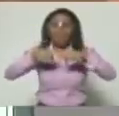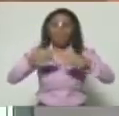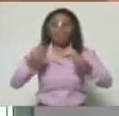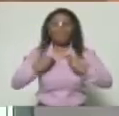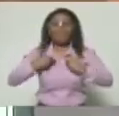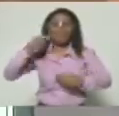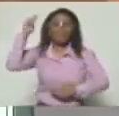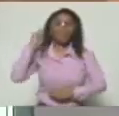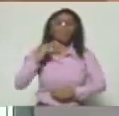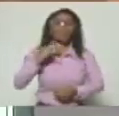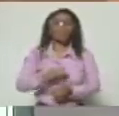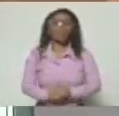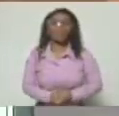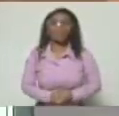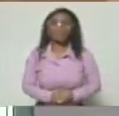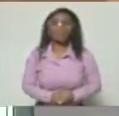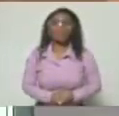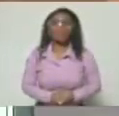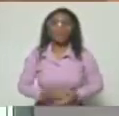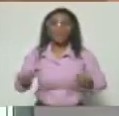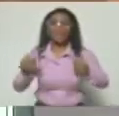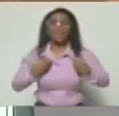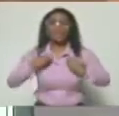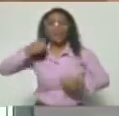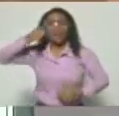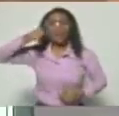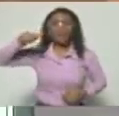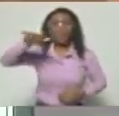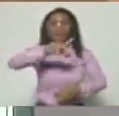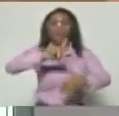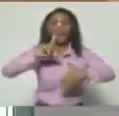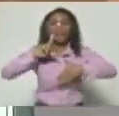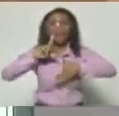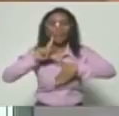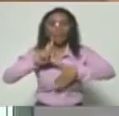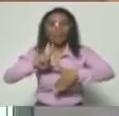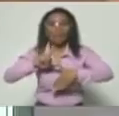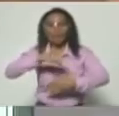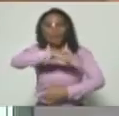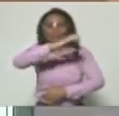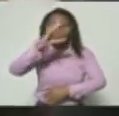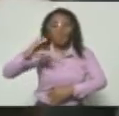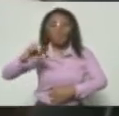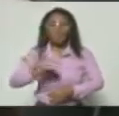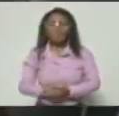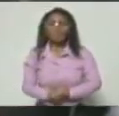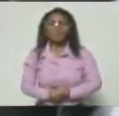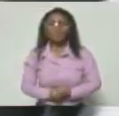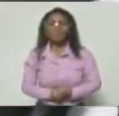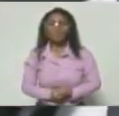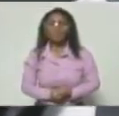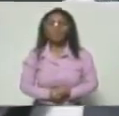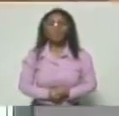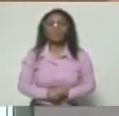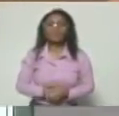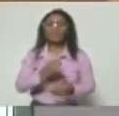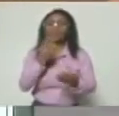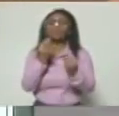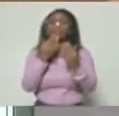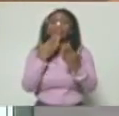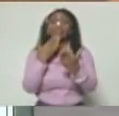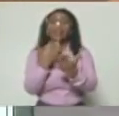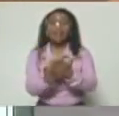Bolívar! ¡Que viva el pueblo latinoamericano y caribeño! Muchas